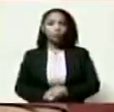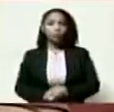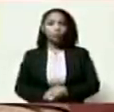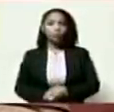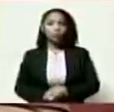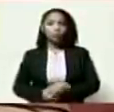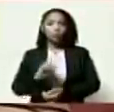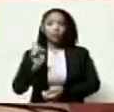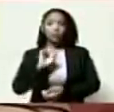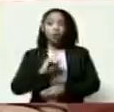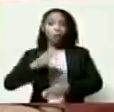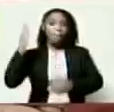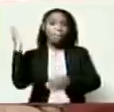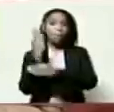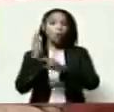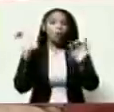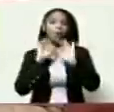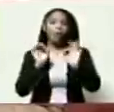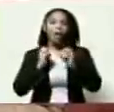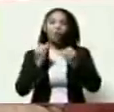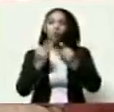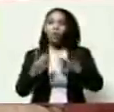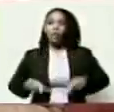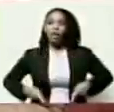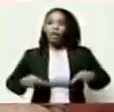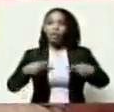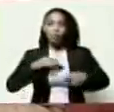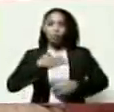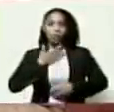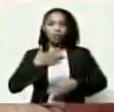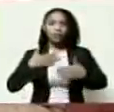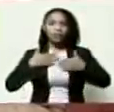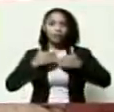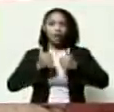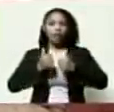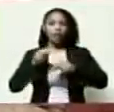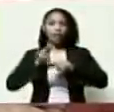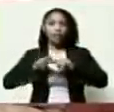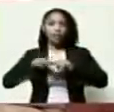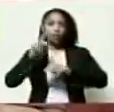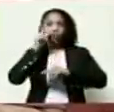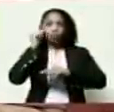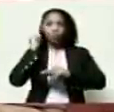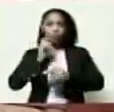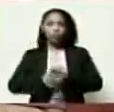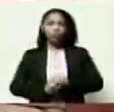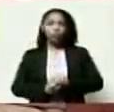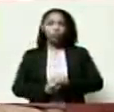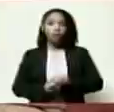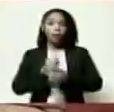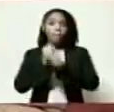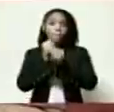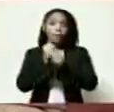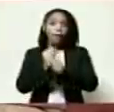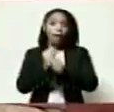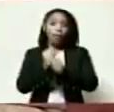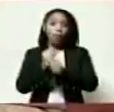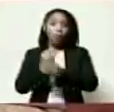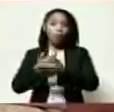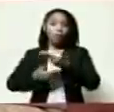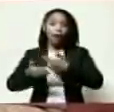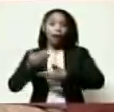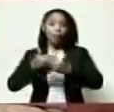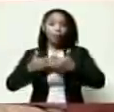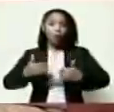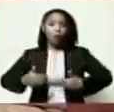si no estuviésemos sancionados. ¿Cuántas vidas se hubiesen podido salvar de niños y niñas que estaban esperando